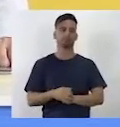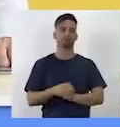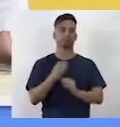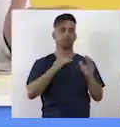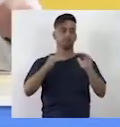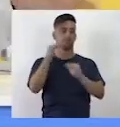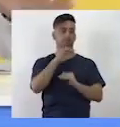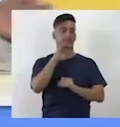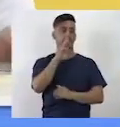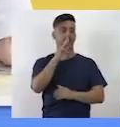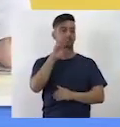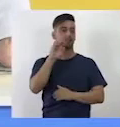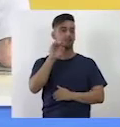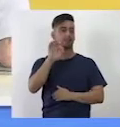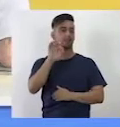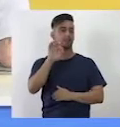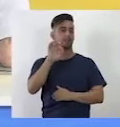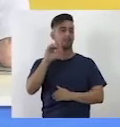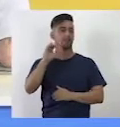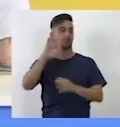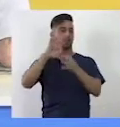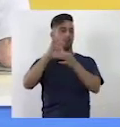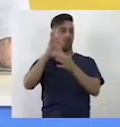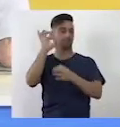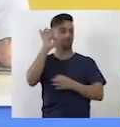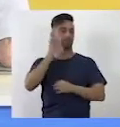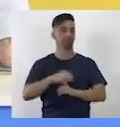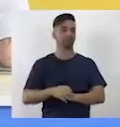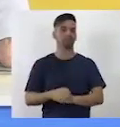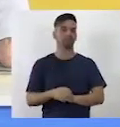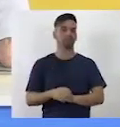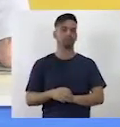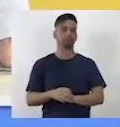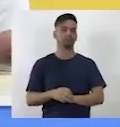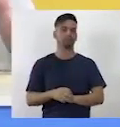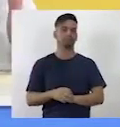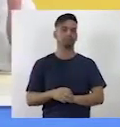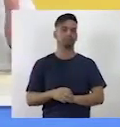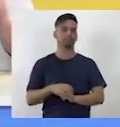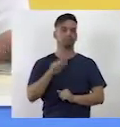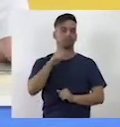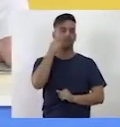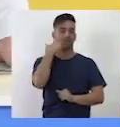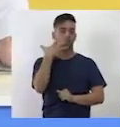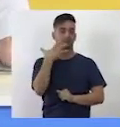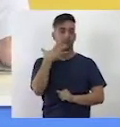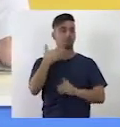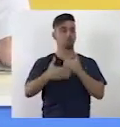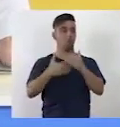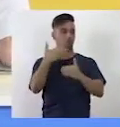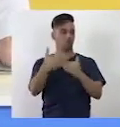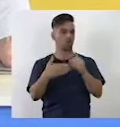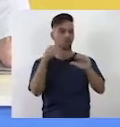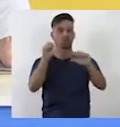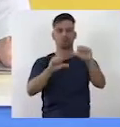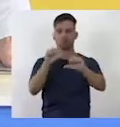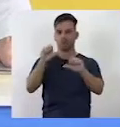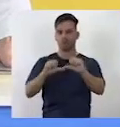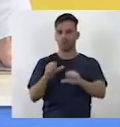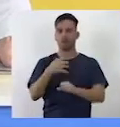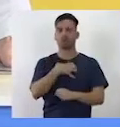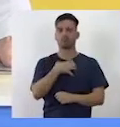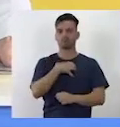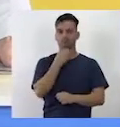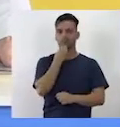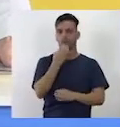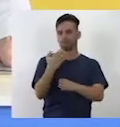y si la quiere rápida 300 grados hecho con platino como catalizador pese que hay mucho proceso interesante en la química que tiene que ver con la